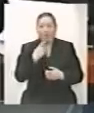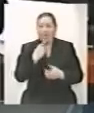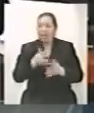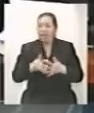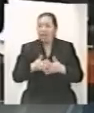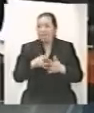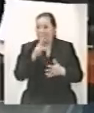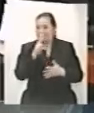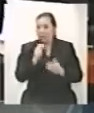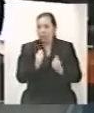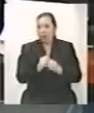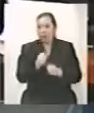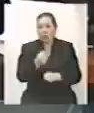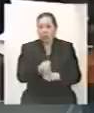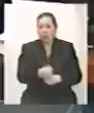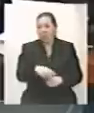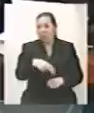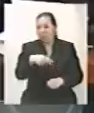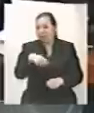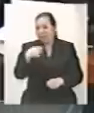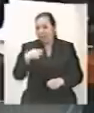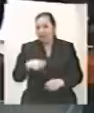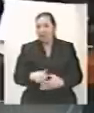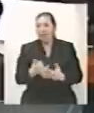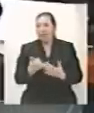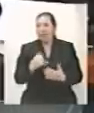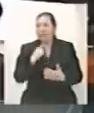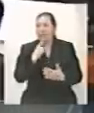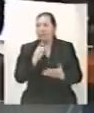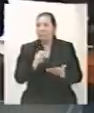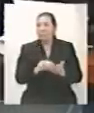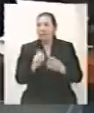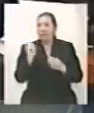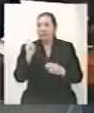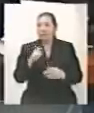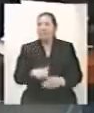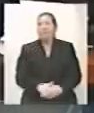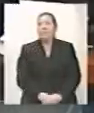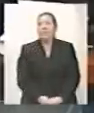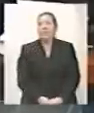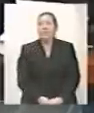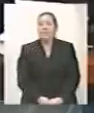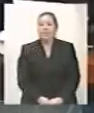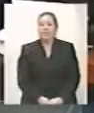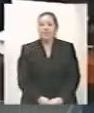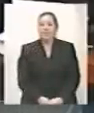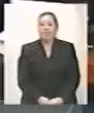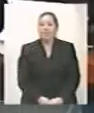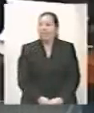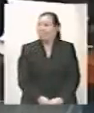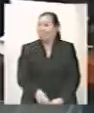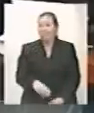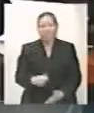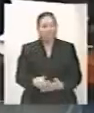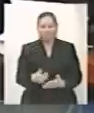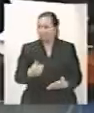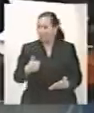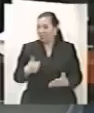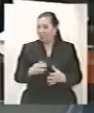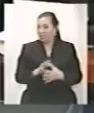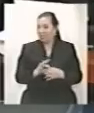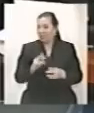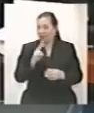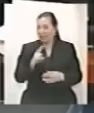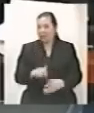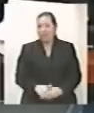norteamericano en el Perú contra el narcotráfico. Eso es gravísimo. Eso no tiene antecedentes en la historia del